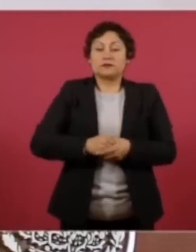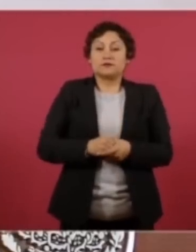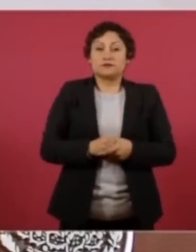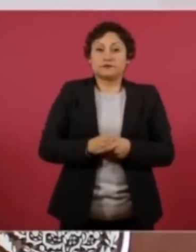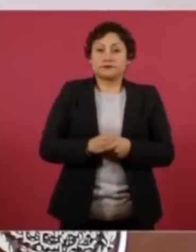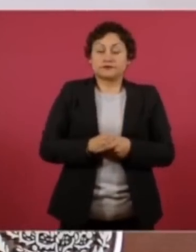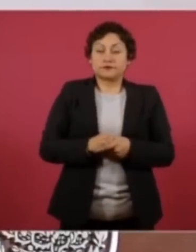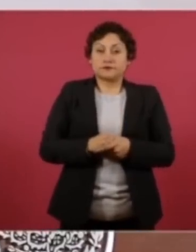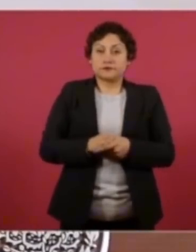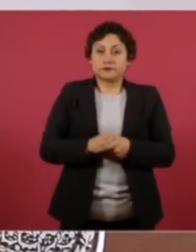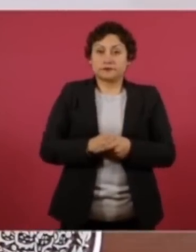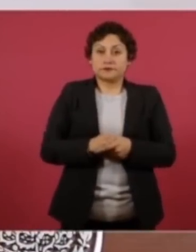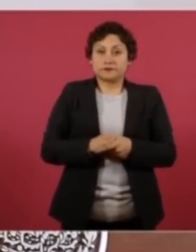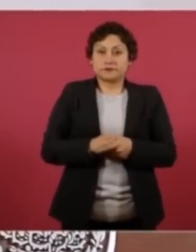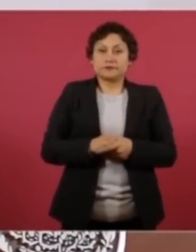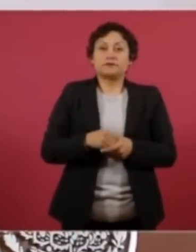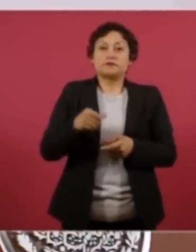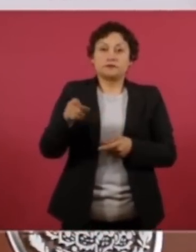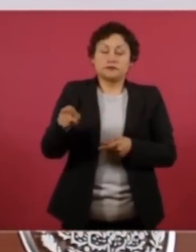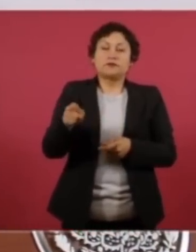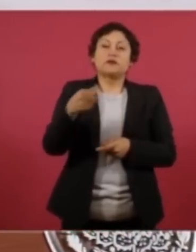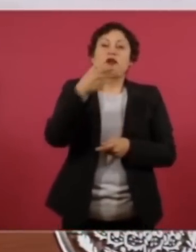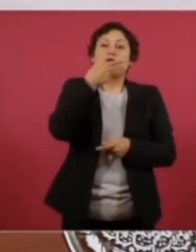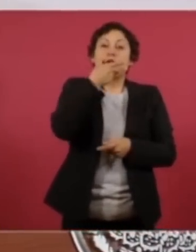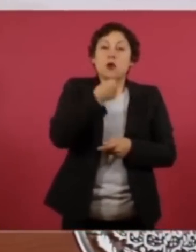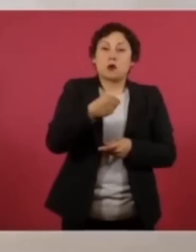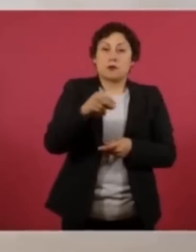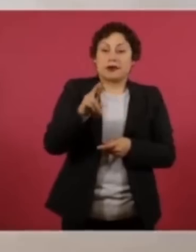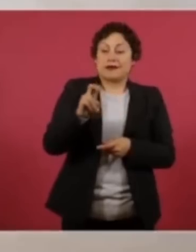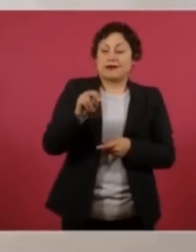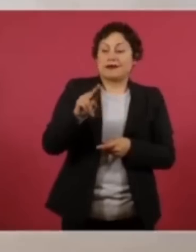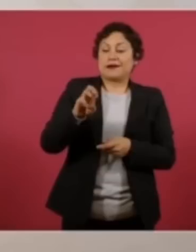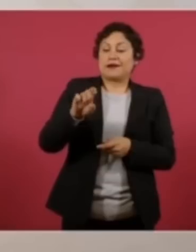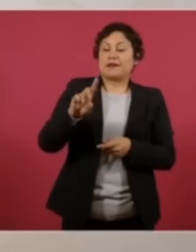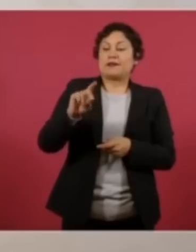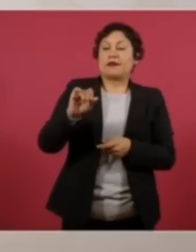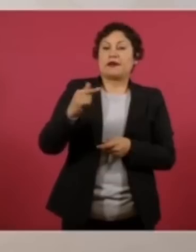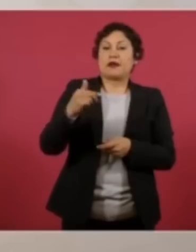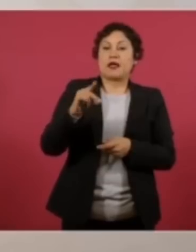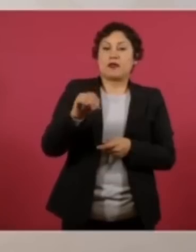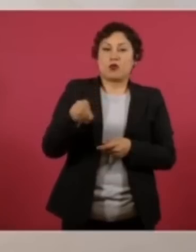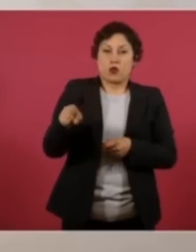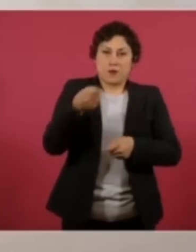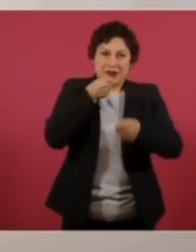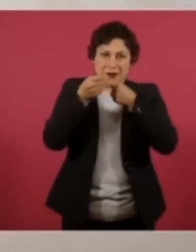René Delgado que se habían equivocado